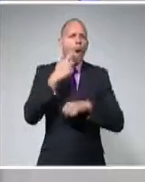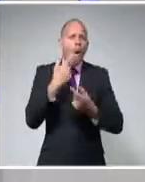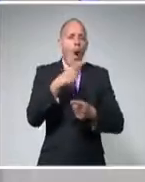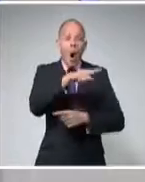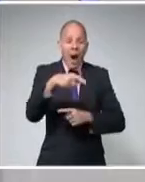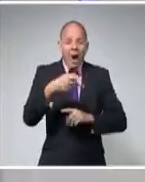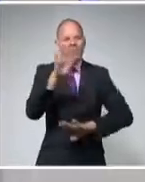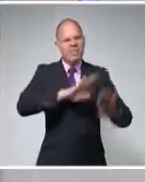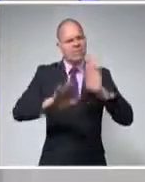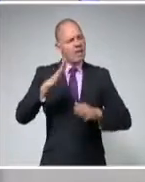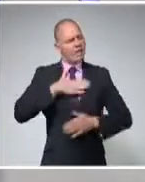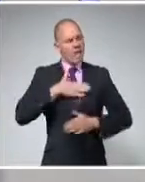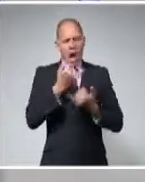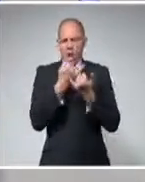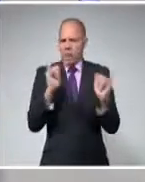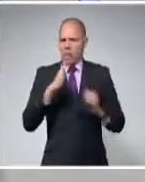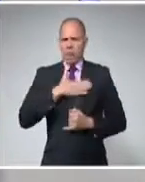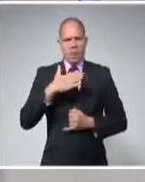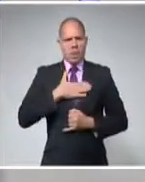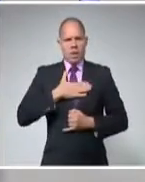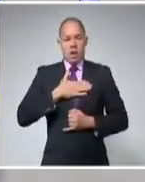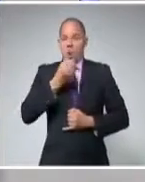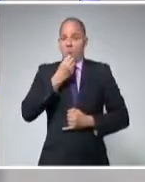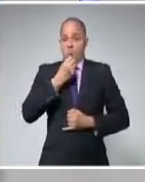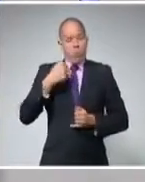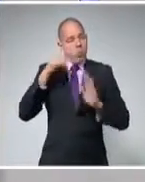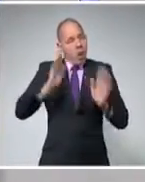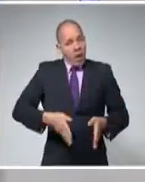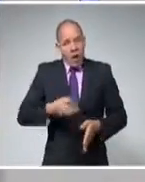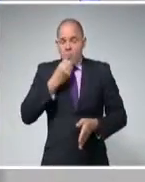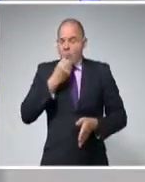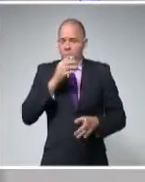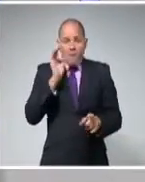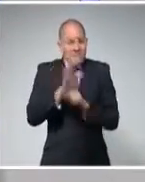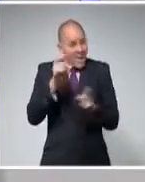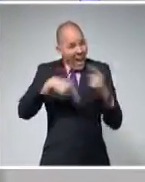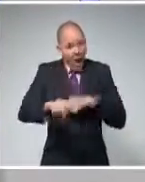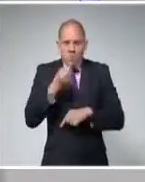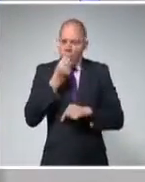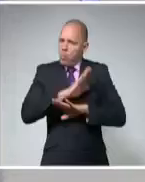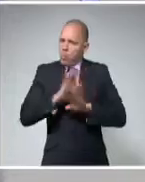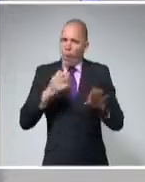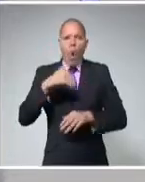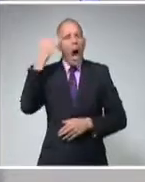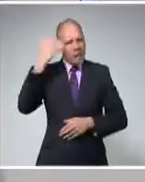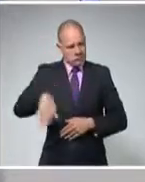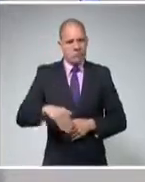soberanía, aunque ello les cueste en muchos casos empezar desde las cenizas. Así me despido, nos vemos mañana.